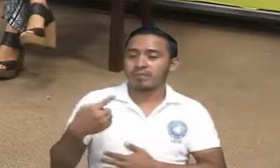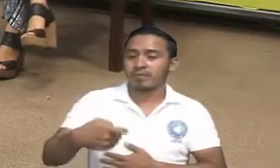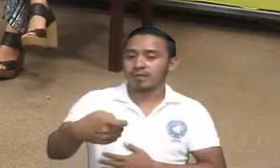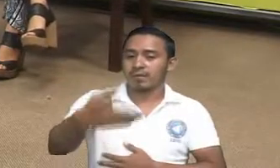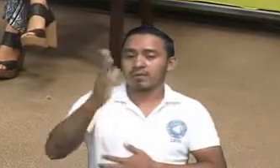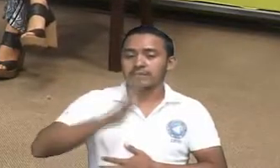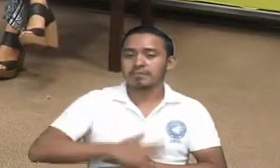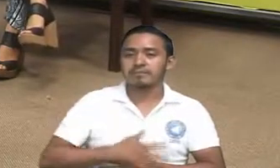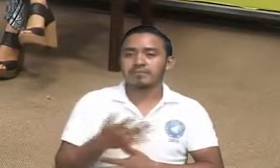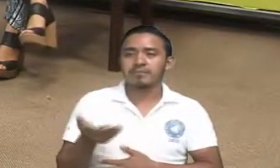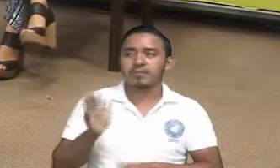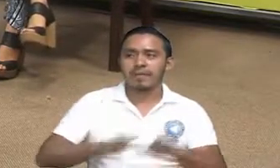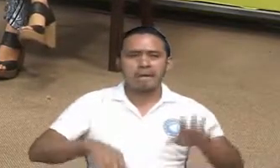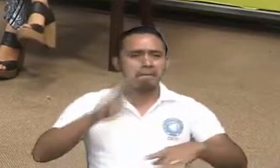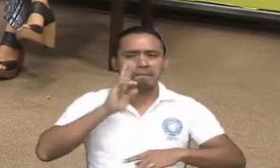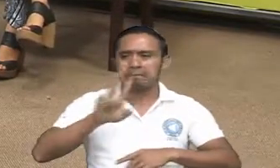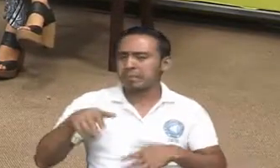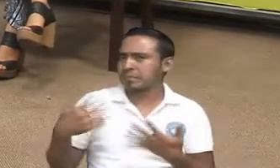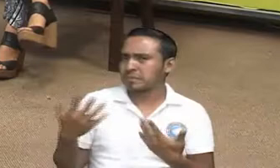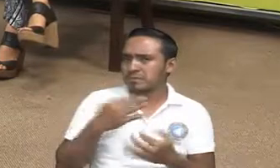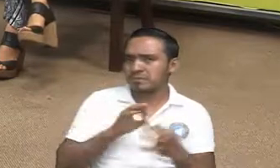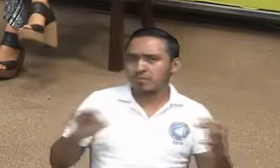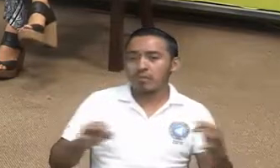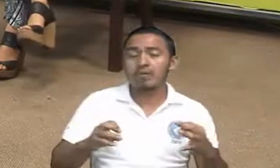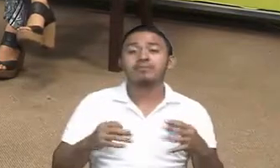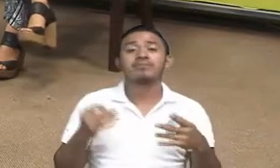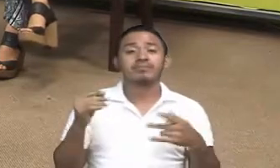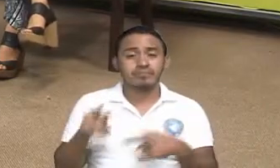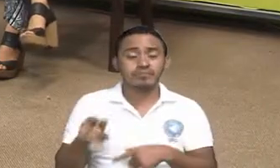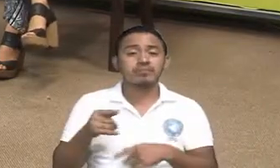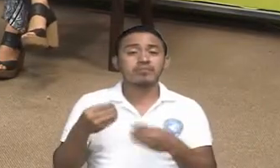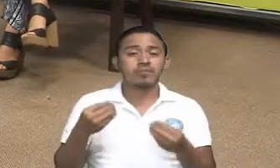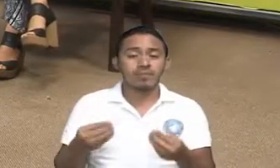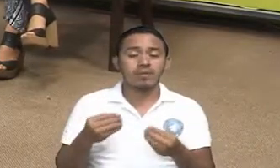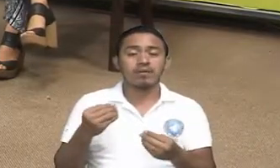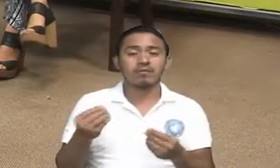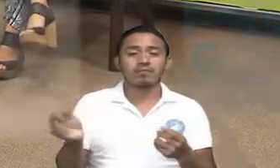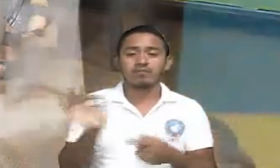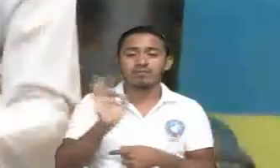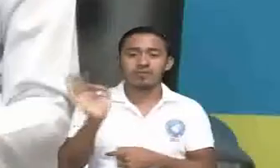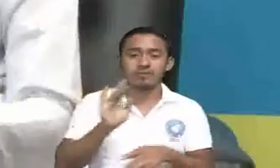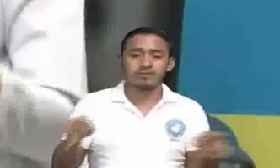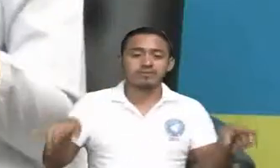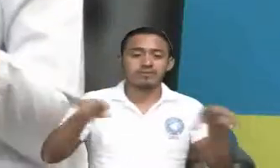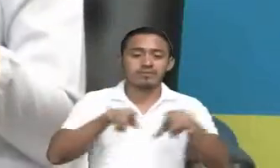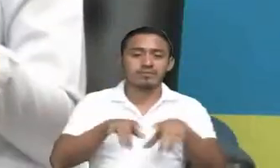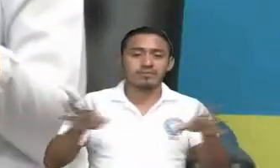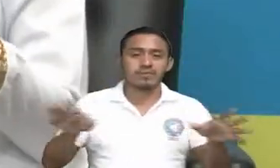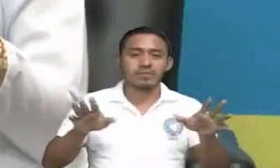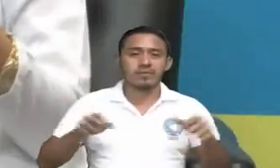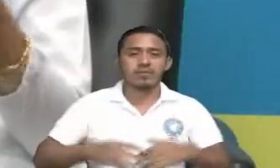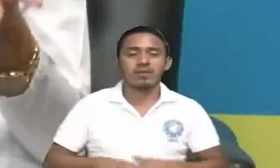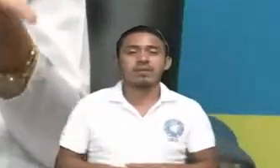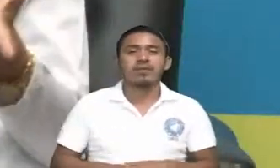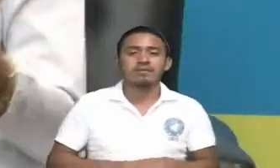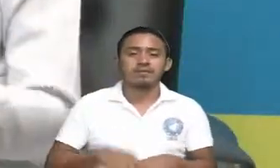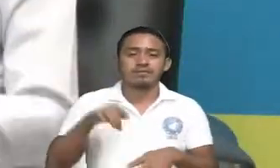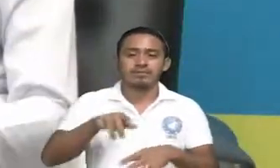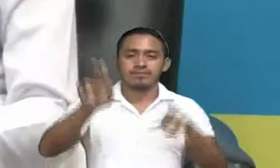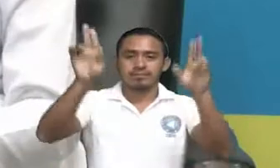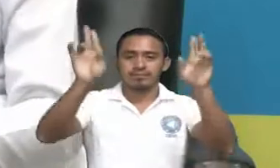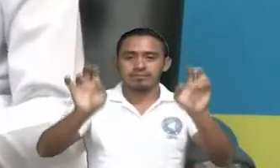que a veces se pasa desapercibido. Y en la mayoría de las ocasiones, a nivel de pareja, es uno de los temas que viene a